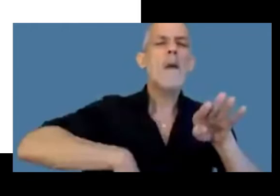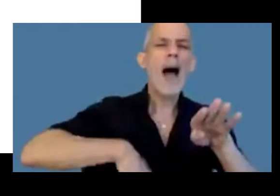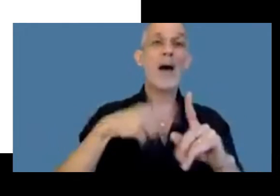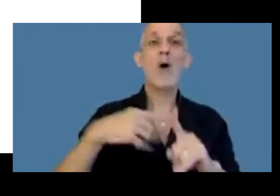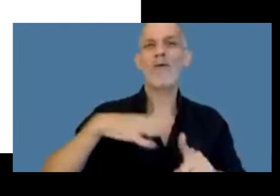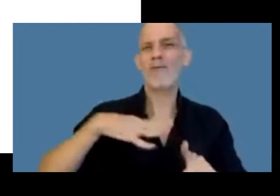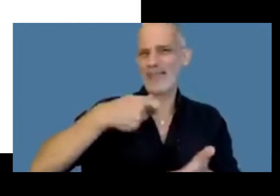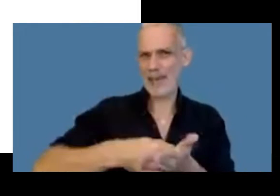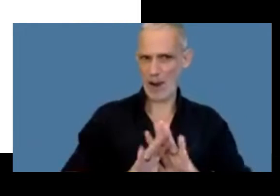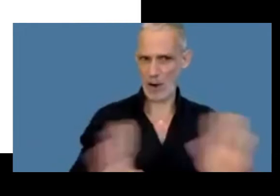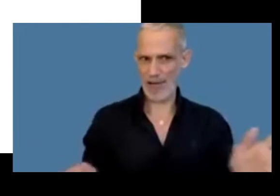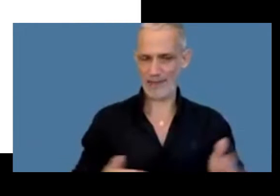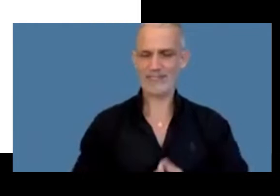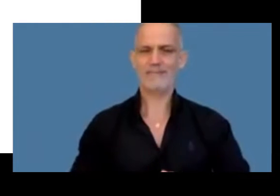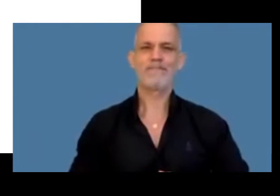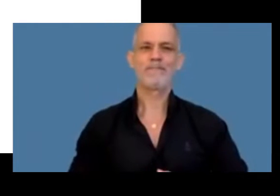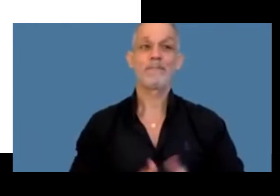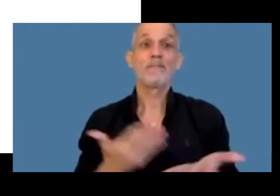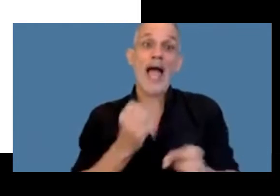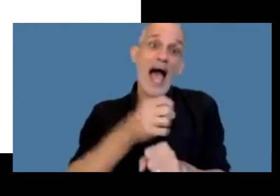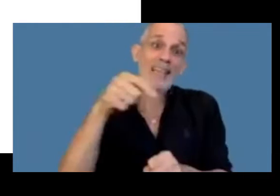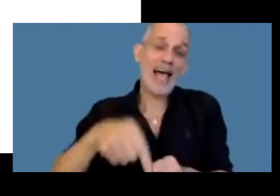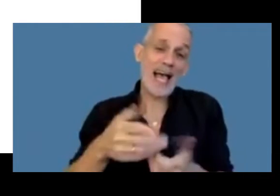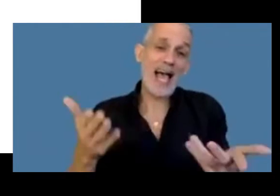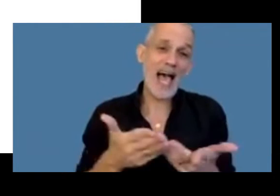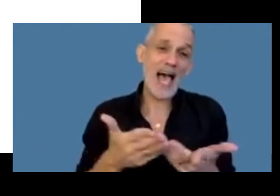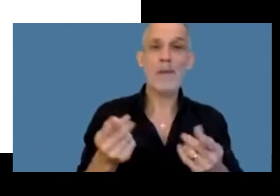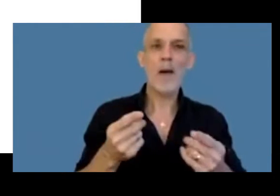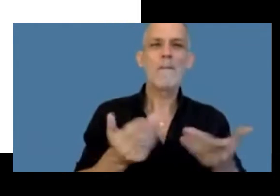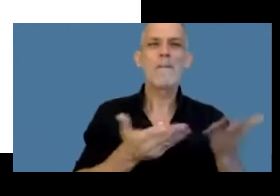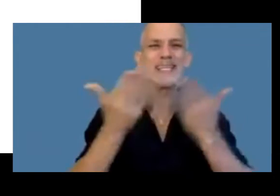pago. Y hasta aquí la